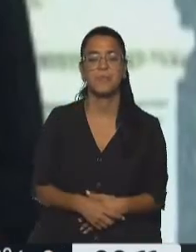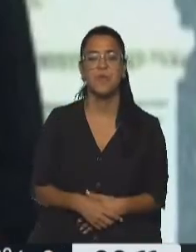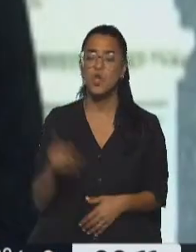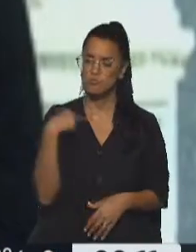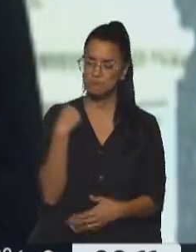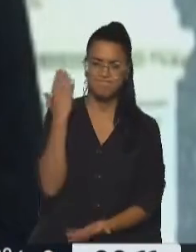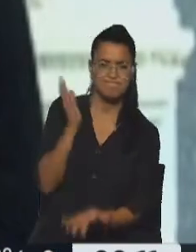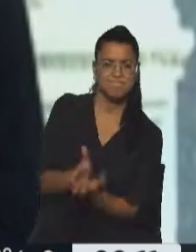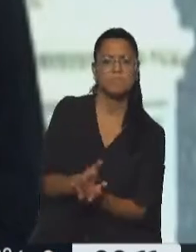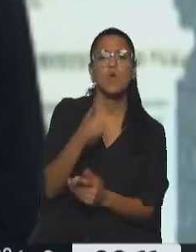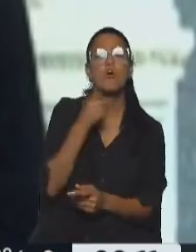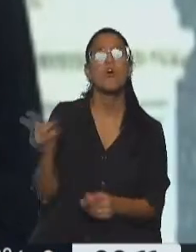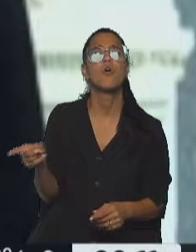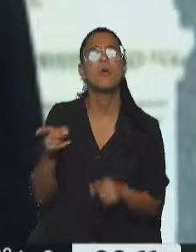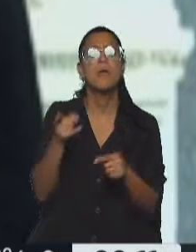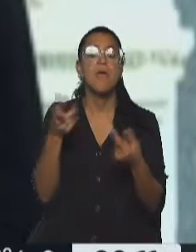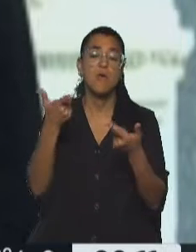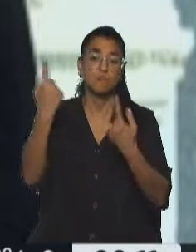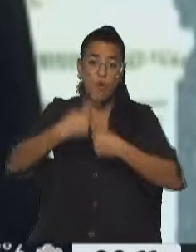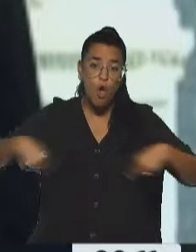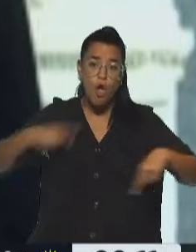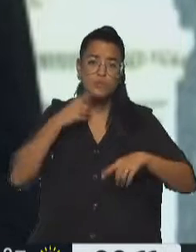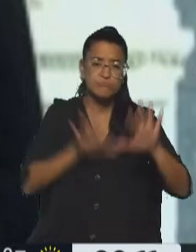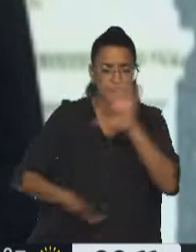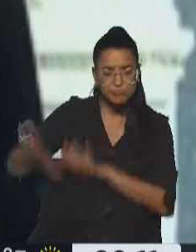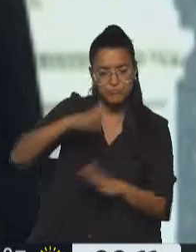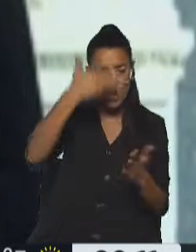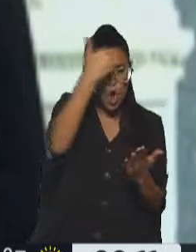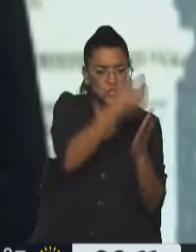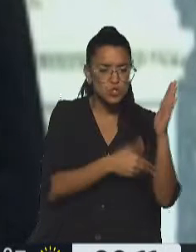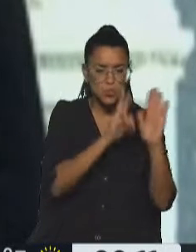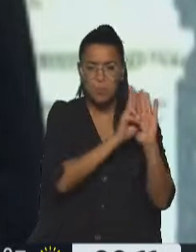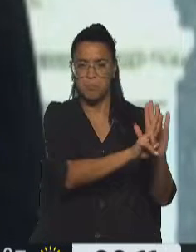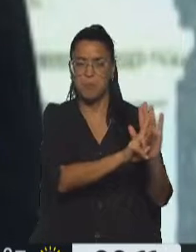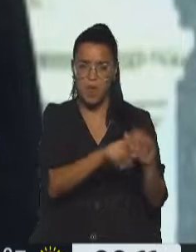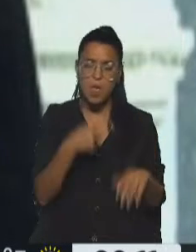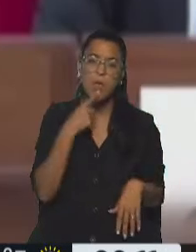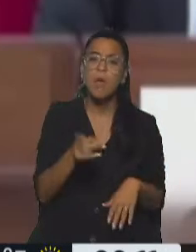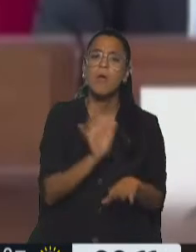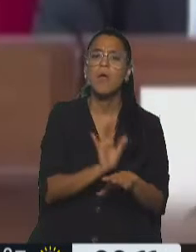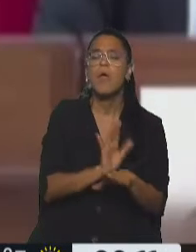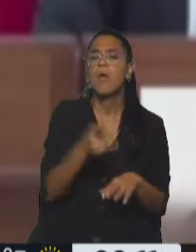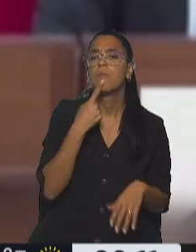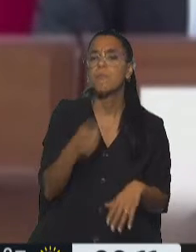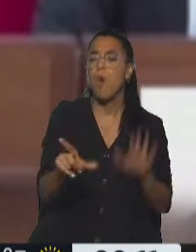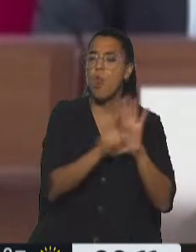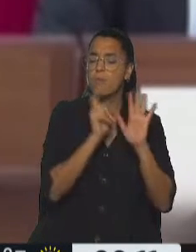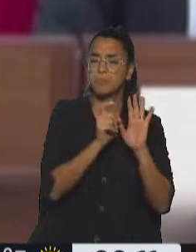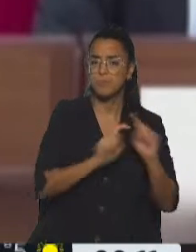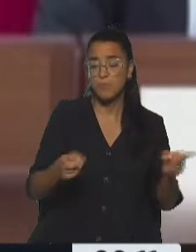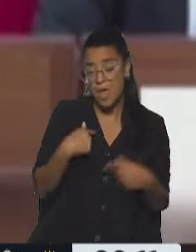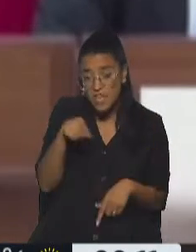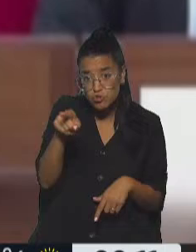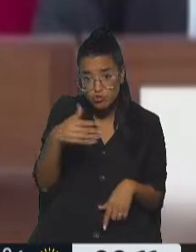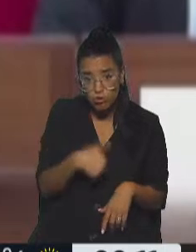Condenamos todas las acciones que quiebren el orden constitucional y legal. Definitivamente es un golpe de